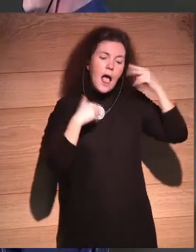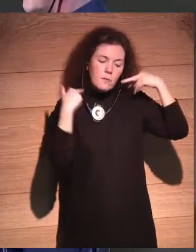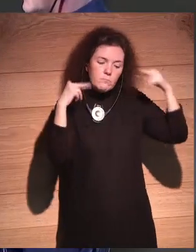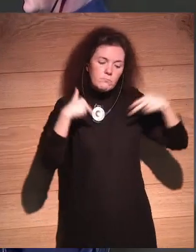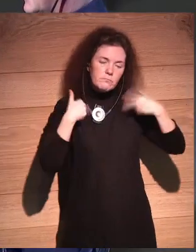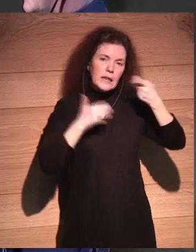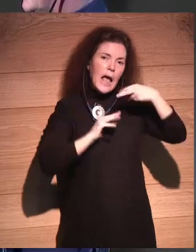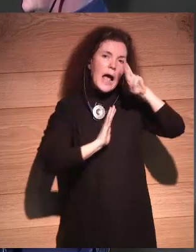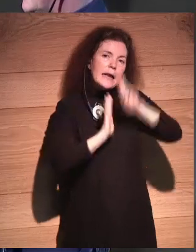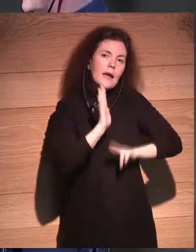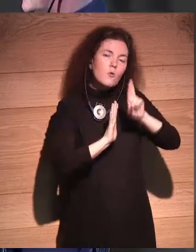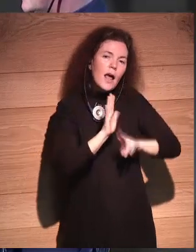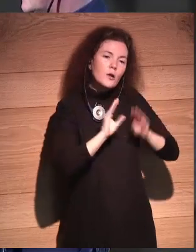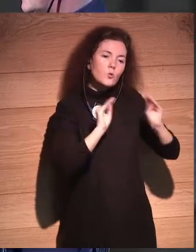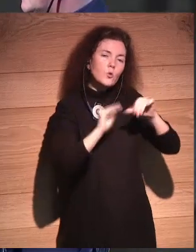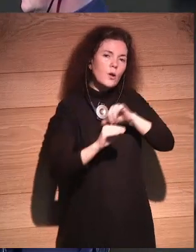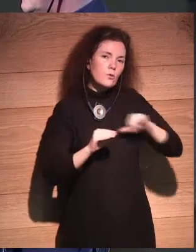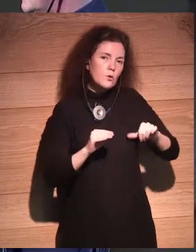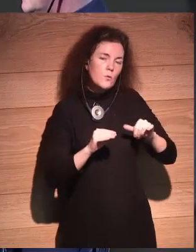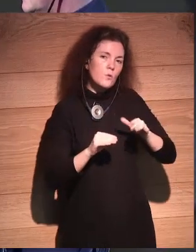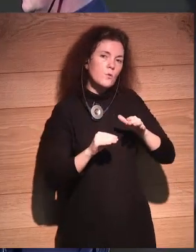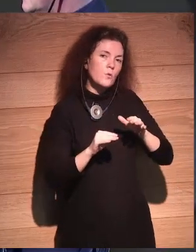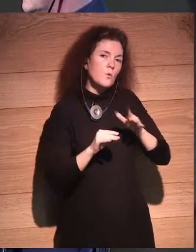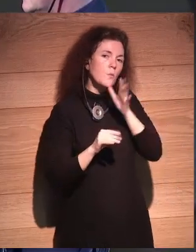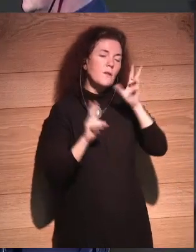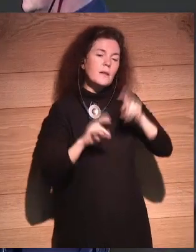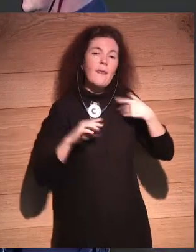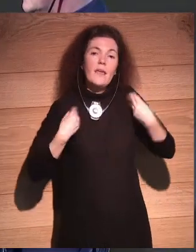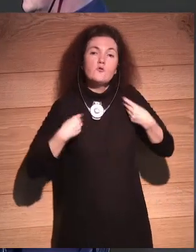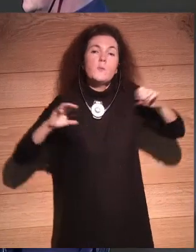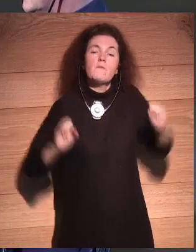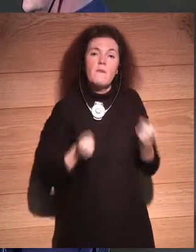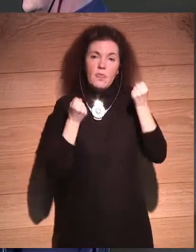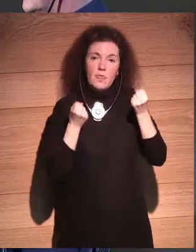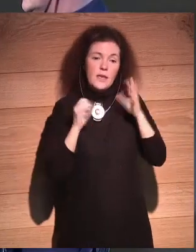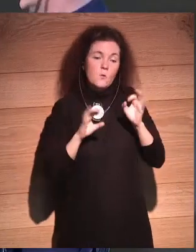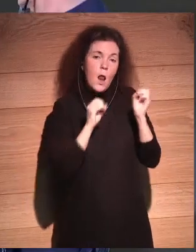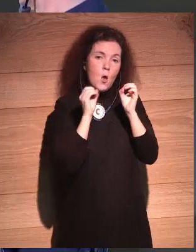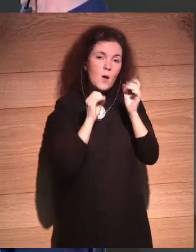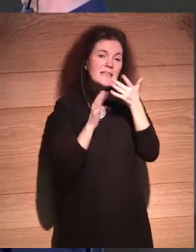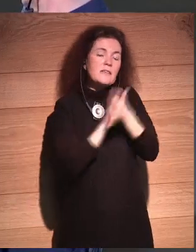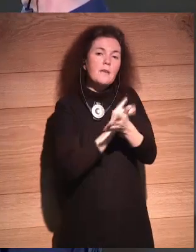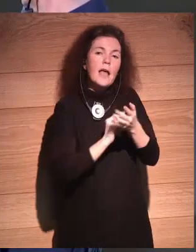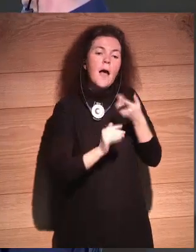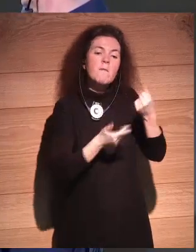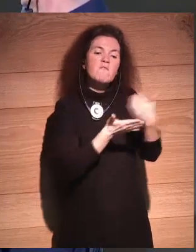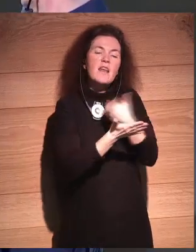Google, por una mera cuestión de supervivencia, es decir, sacrificar beneficios económicos